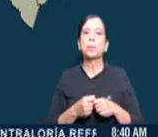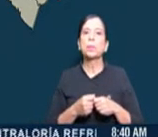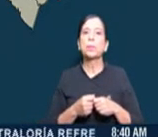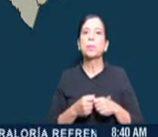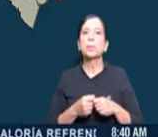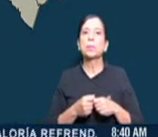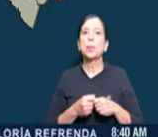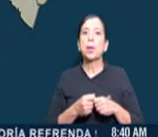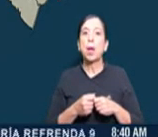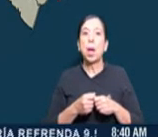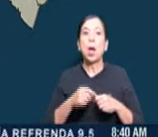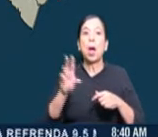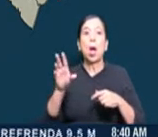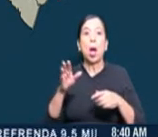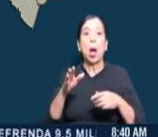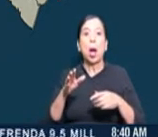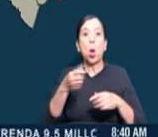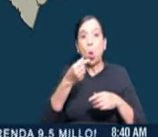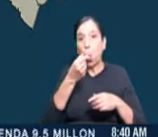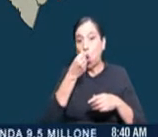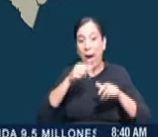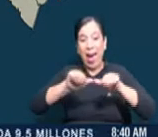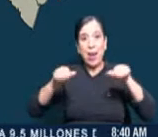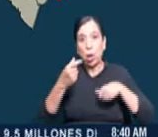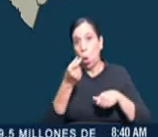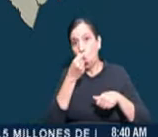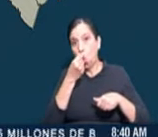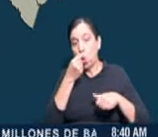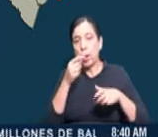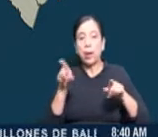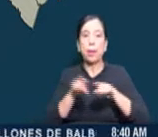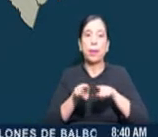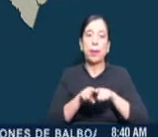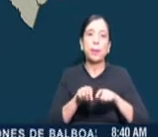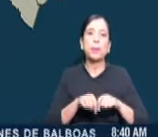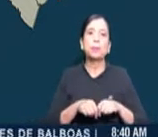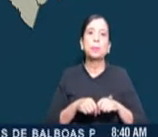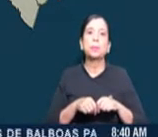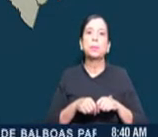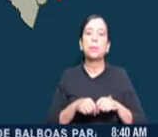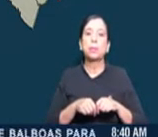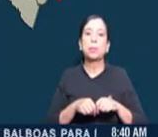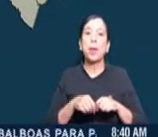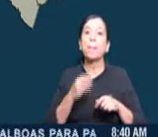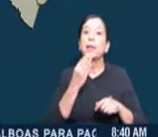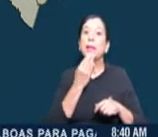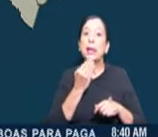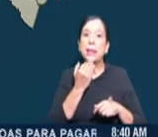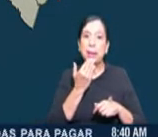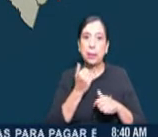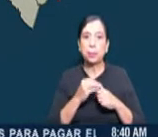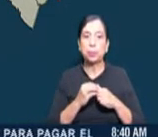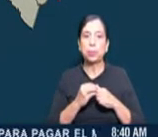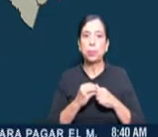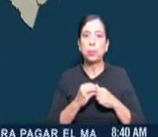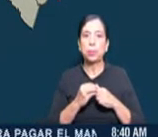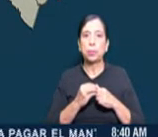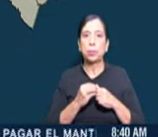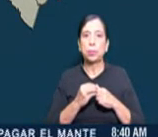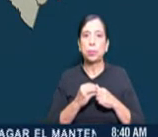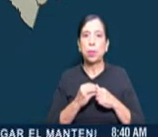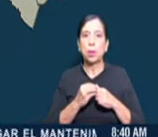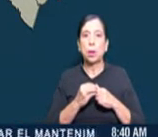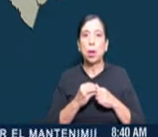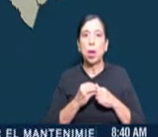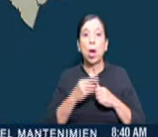de Gunayala, por el número de casos, también el área de Darién, y esto que se ve